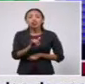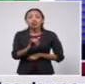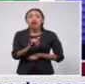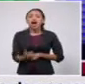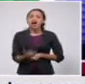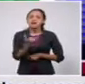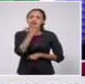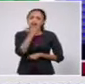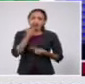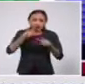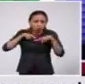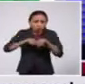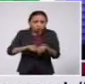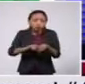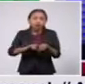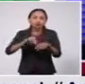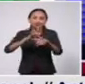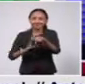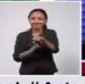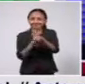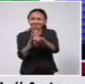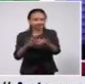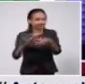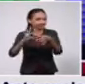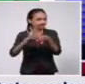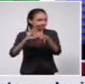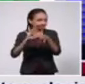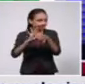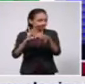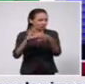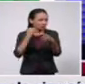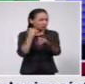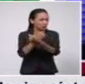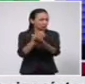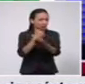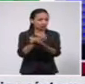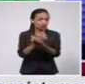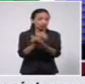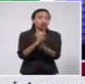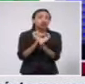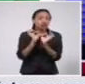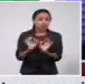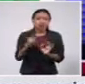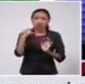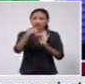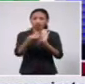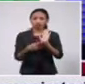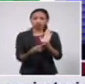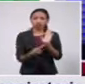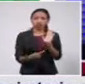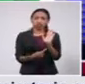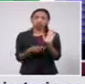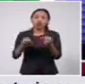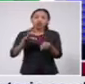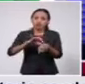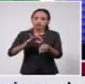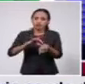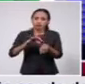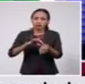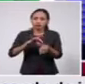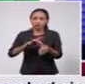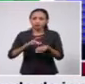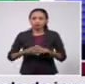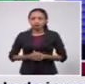las enfermedades que acompañan a los pacientes que generalmente hacen una evolución